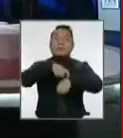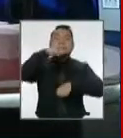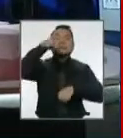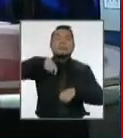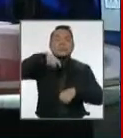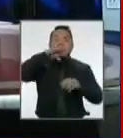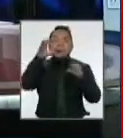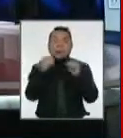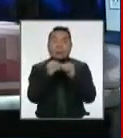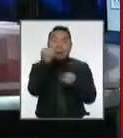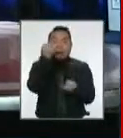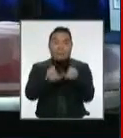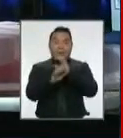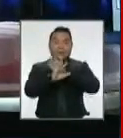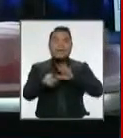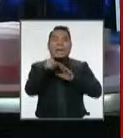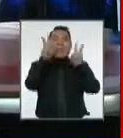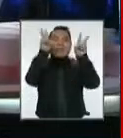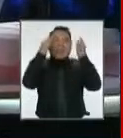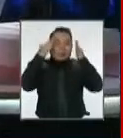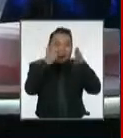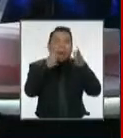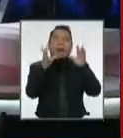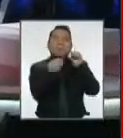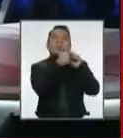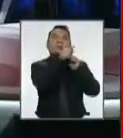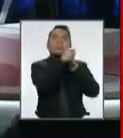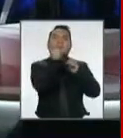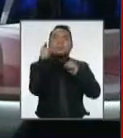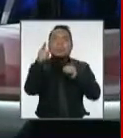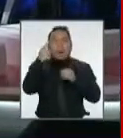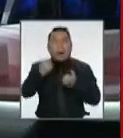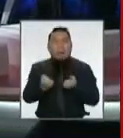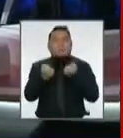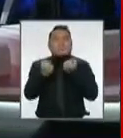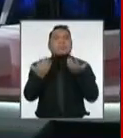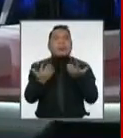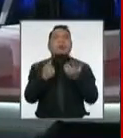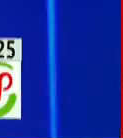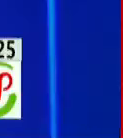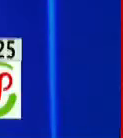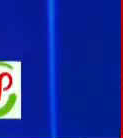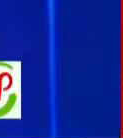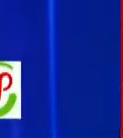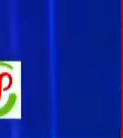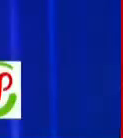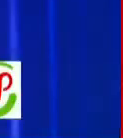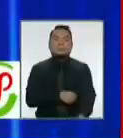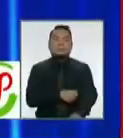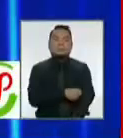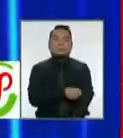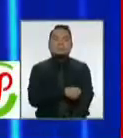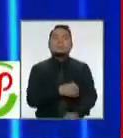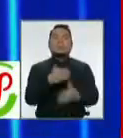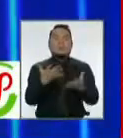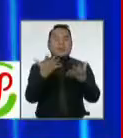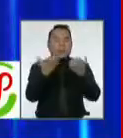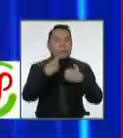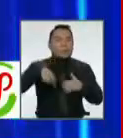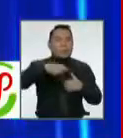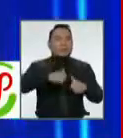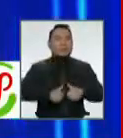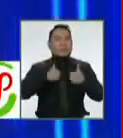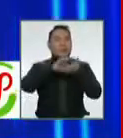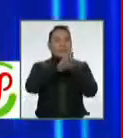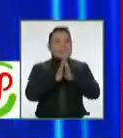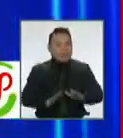especialmente potente, atractiva, rompedora, que puede haber cautivado al elector indeciso? Creo que tal vez en el